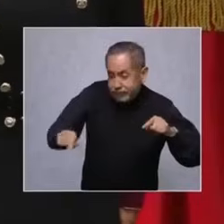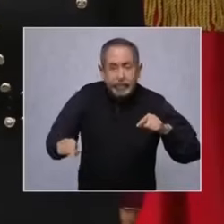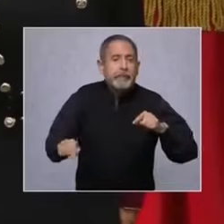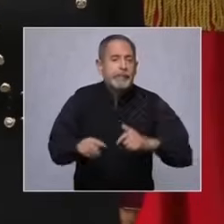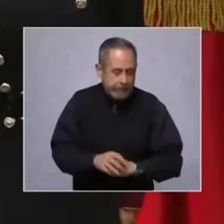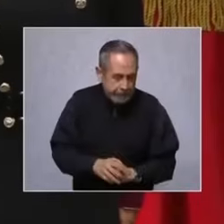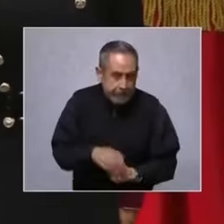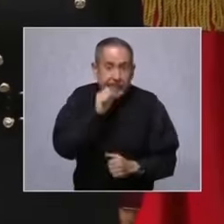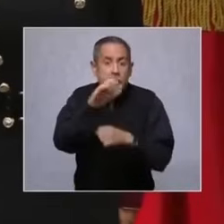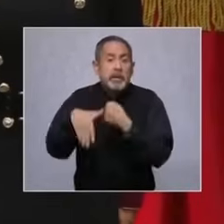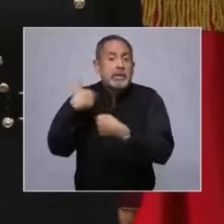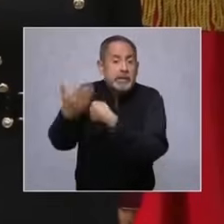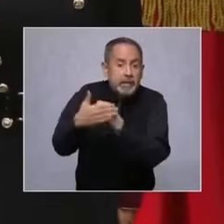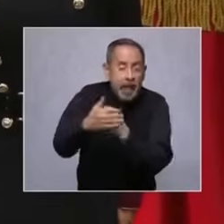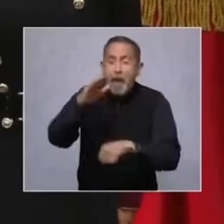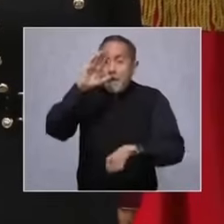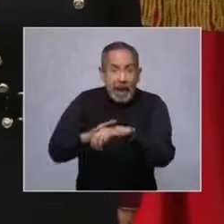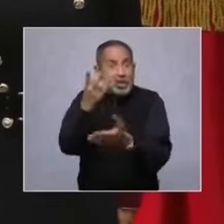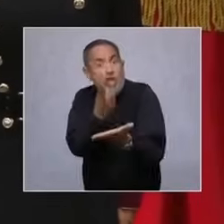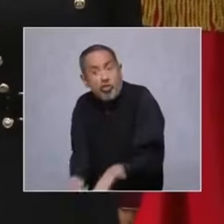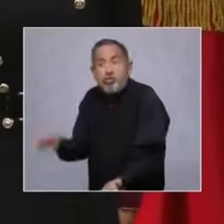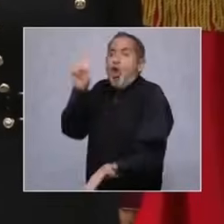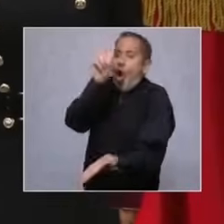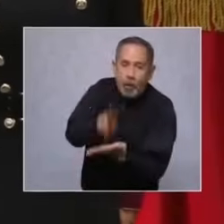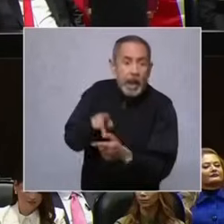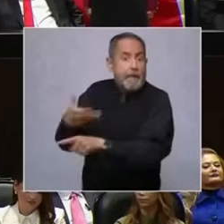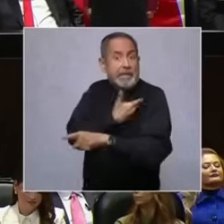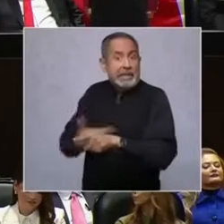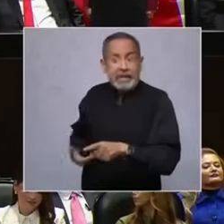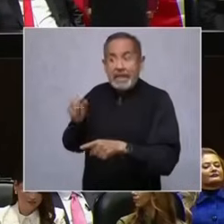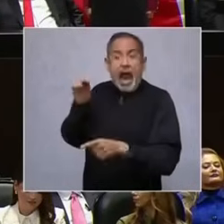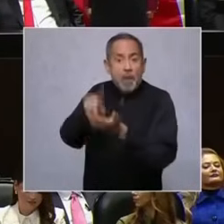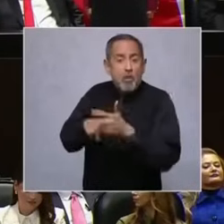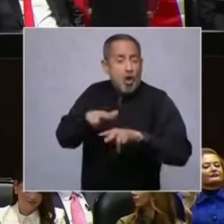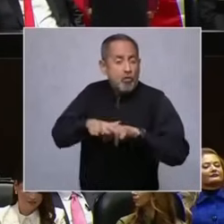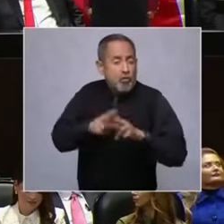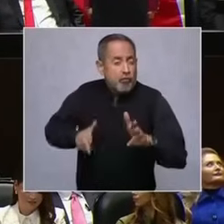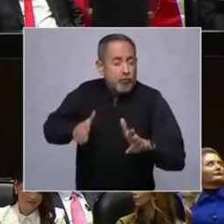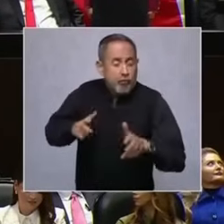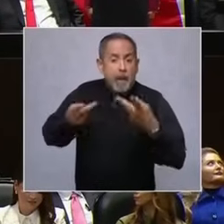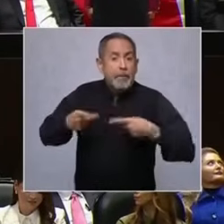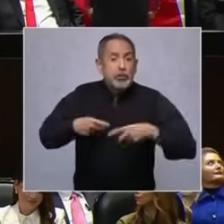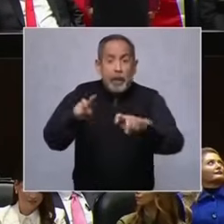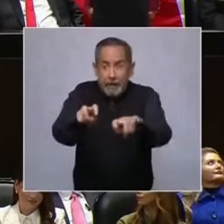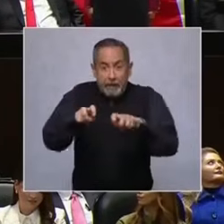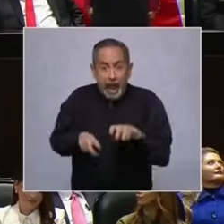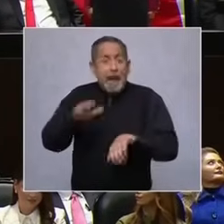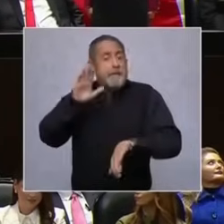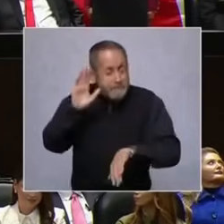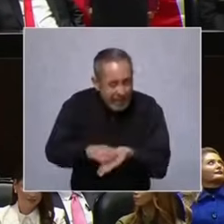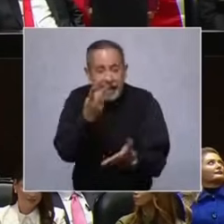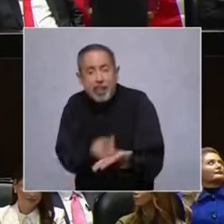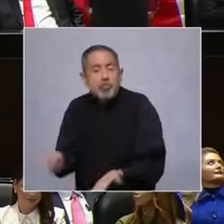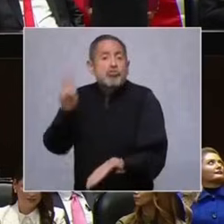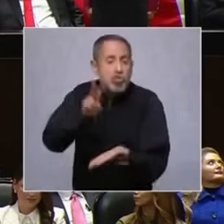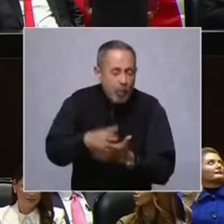Queremos construir el doble de los kilómetros que construyó el presidente de trenes de pasajeros. Ay, ay, ay. Mira